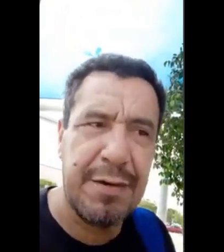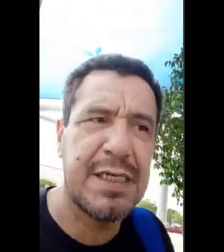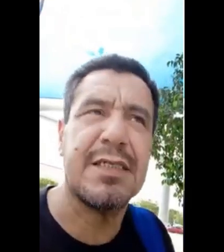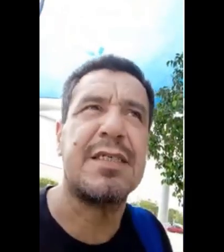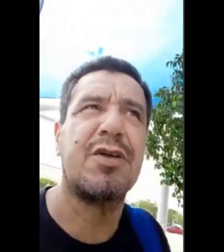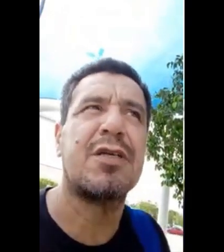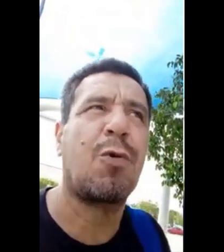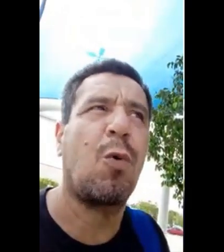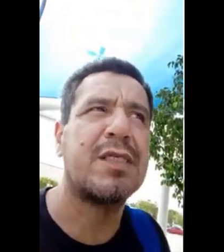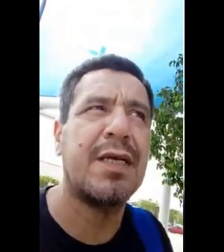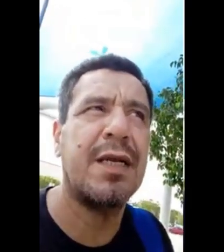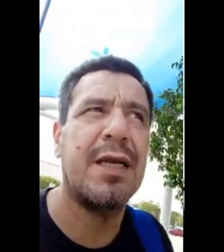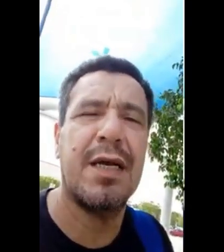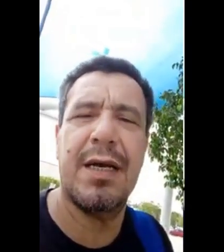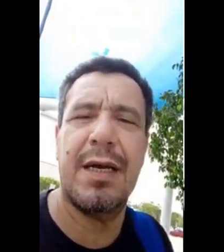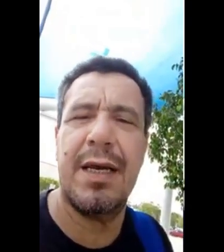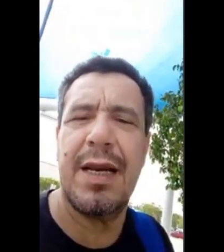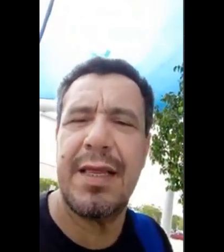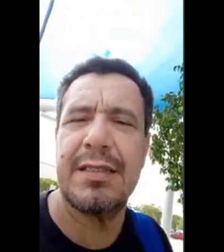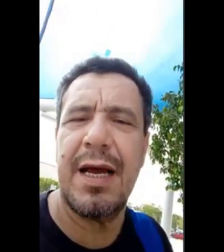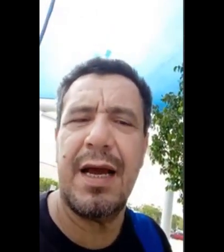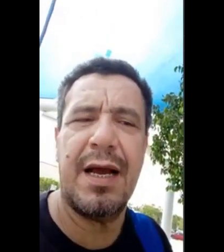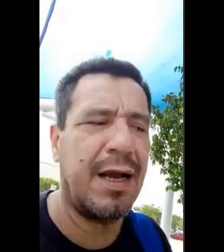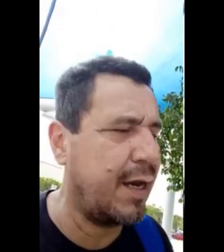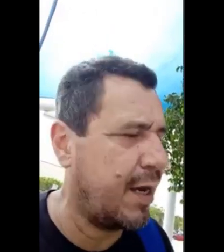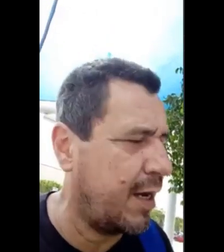a veces las decisiones cuestan y nadie está